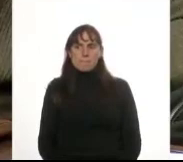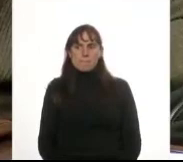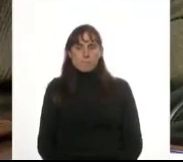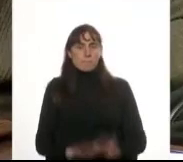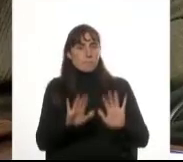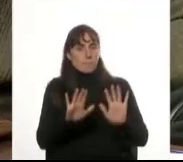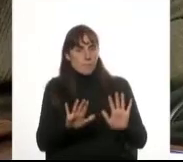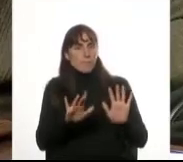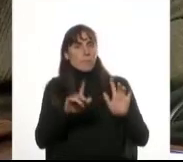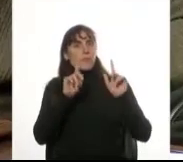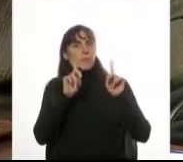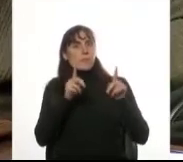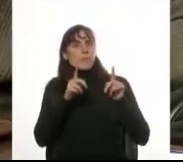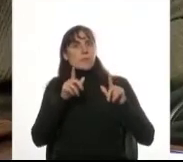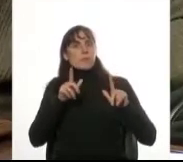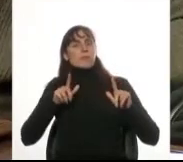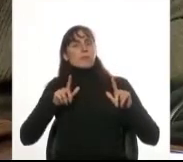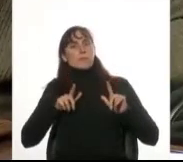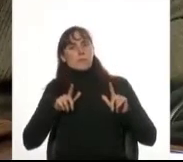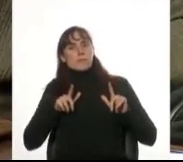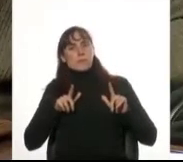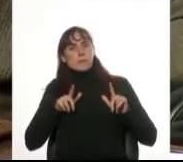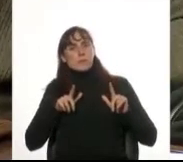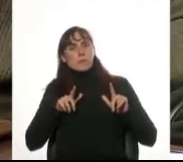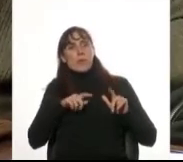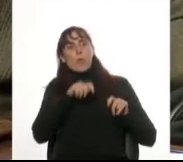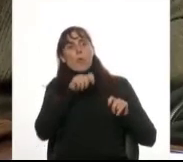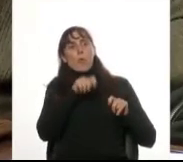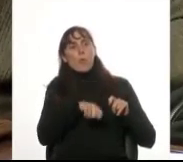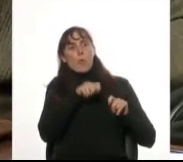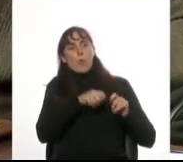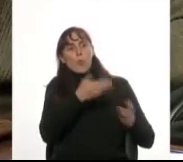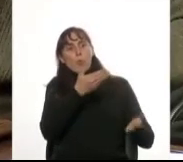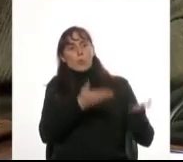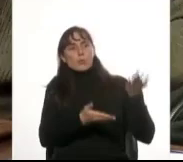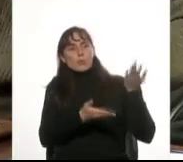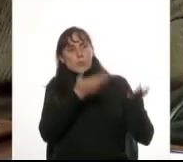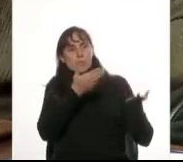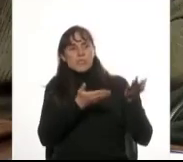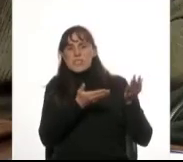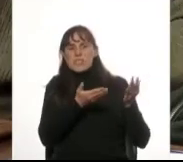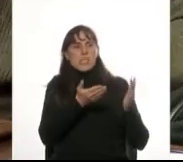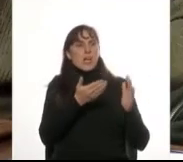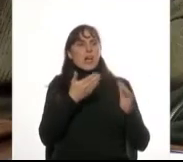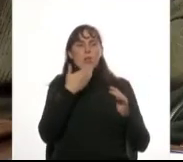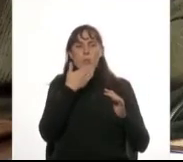Y espero que la justicia saque de la duda. Gracias.